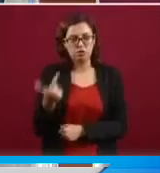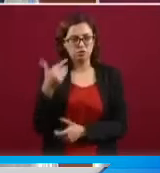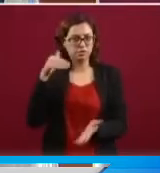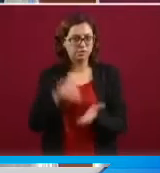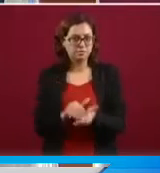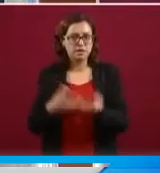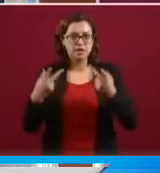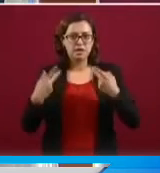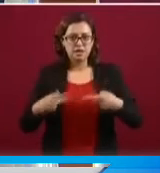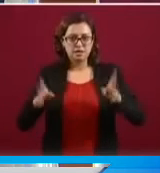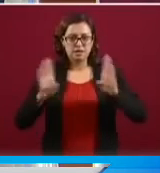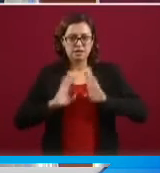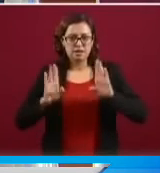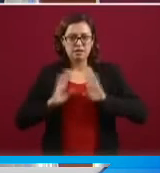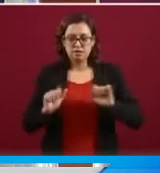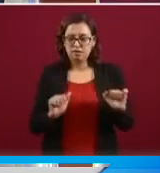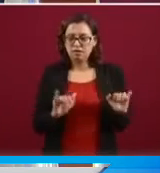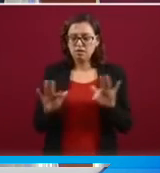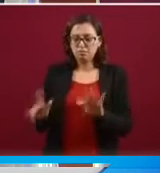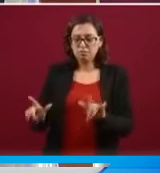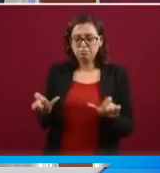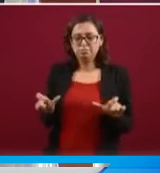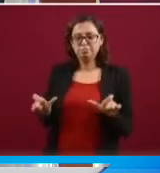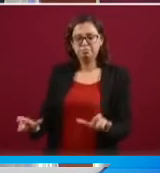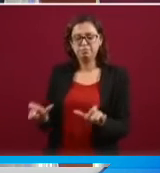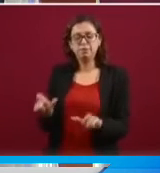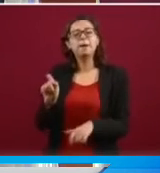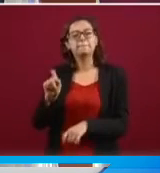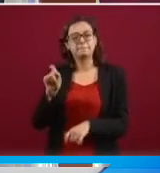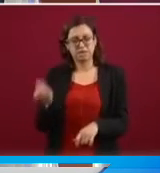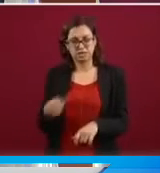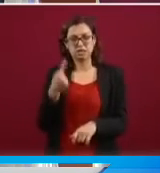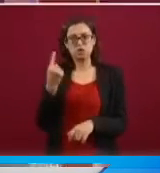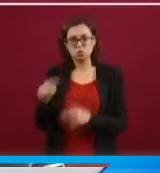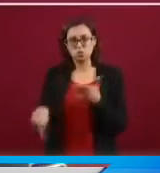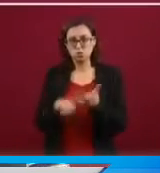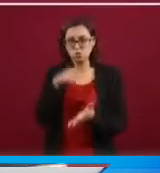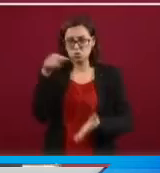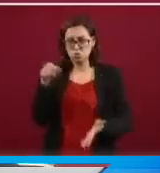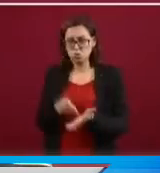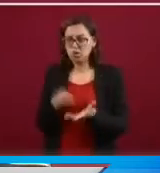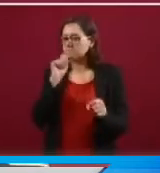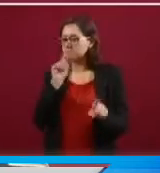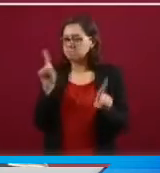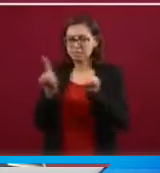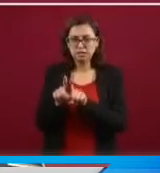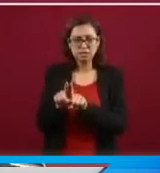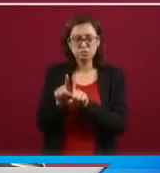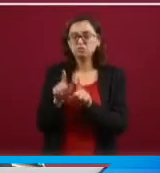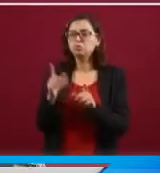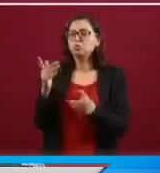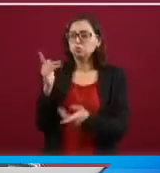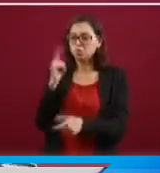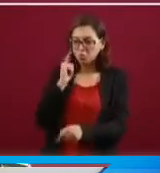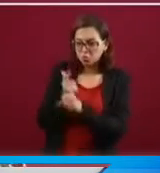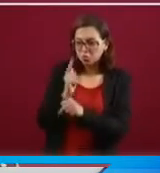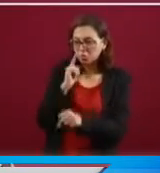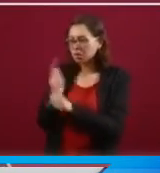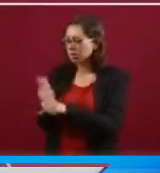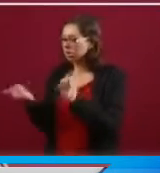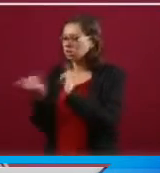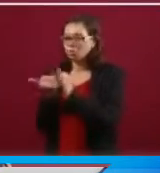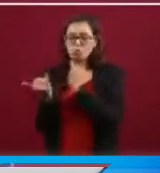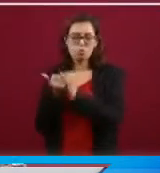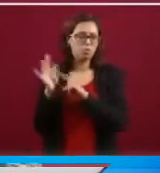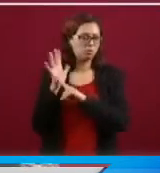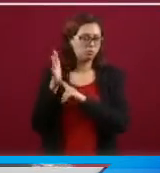de crudo durante la presente administración. Actualmente se cuenta con un despliegue de más de 6.000 elementos en instalaciones y ductos de Pemex. Se